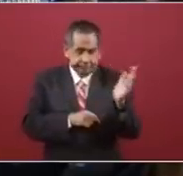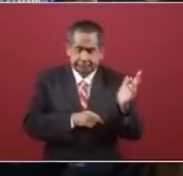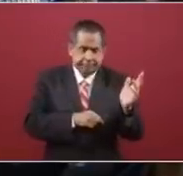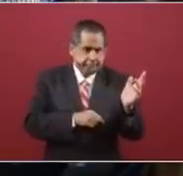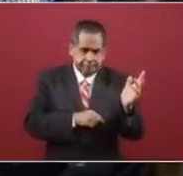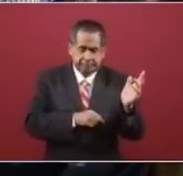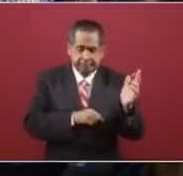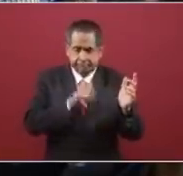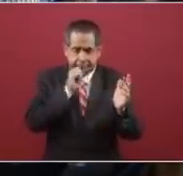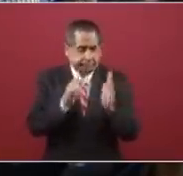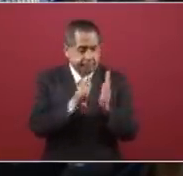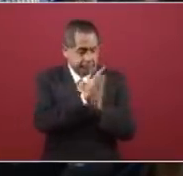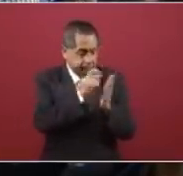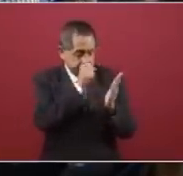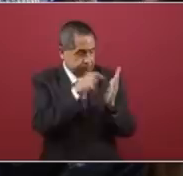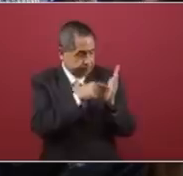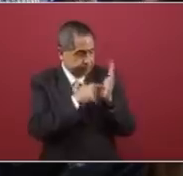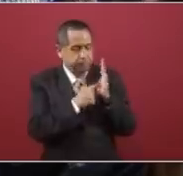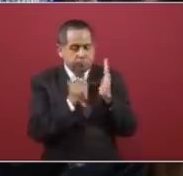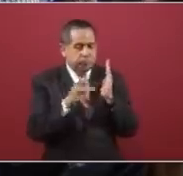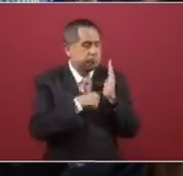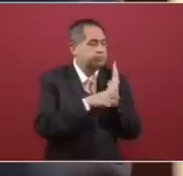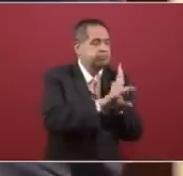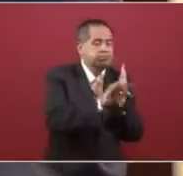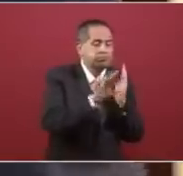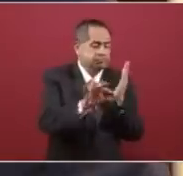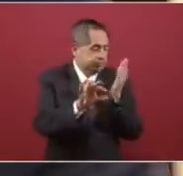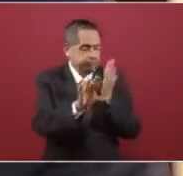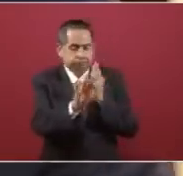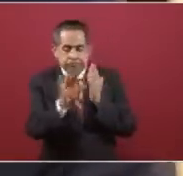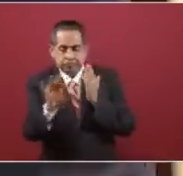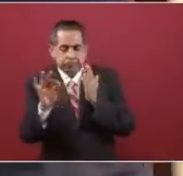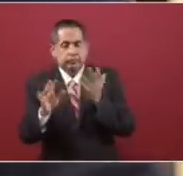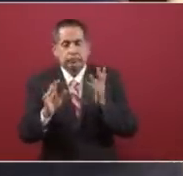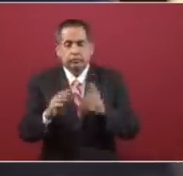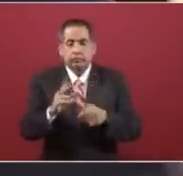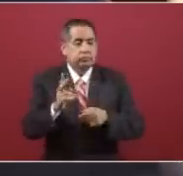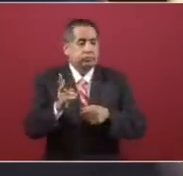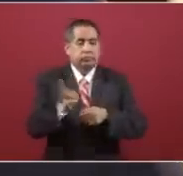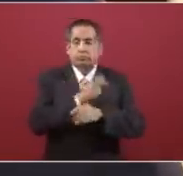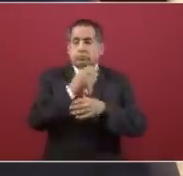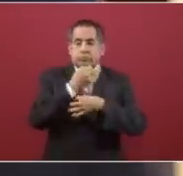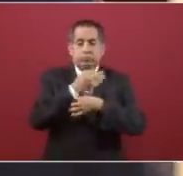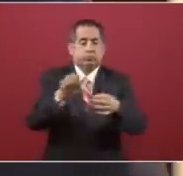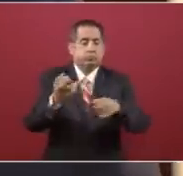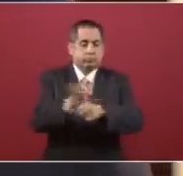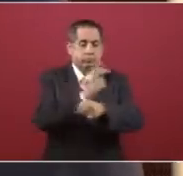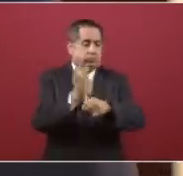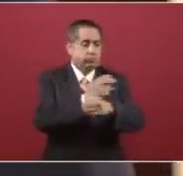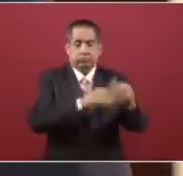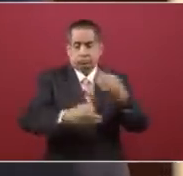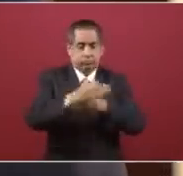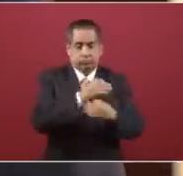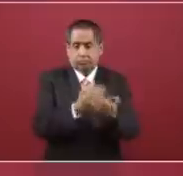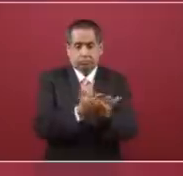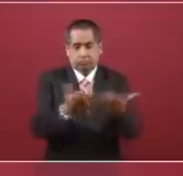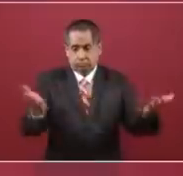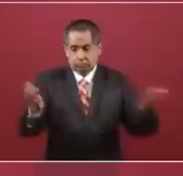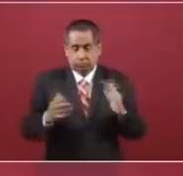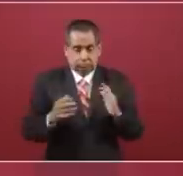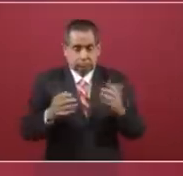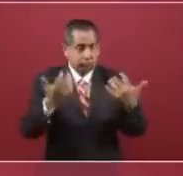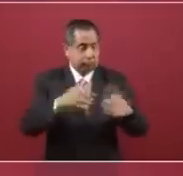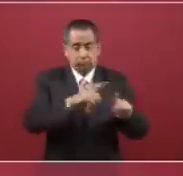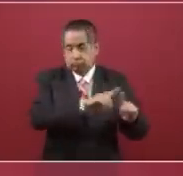eh de acuerdo a la ley. Se invitó a participar a todas las